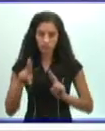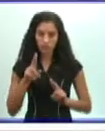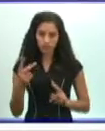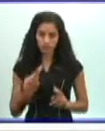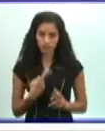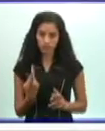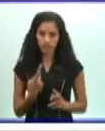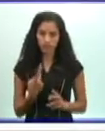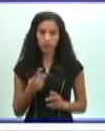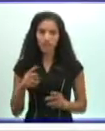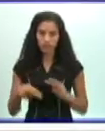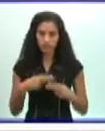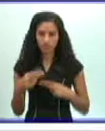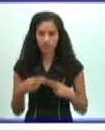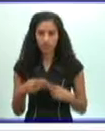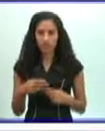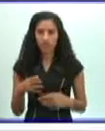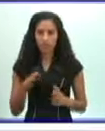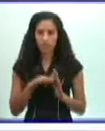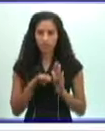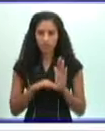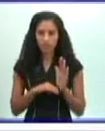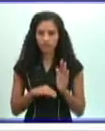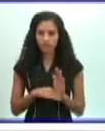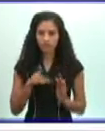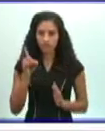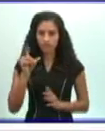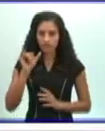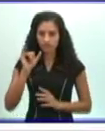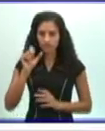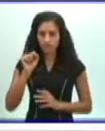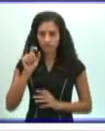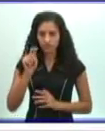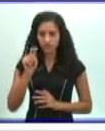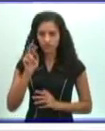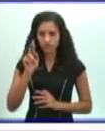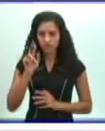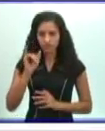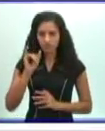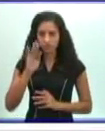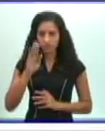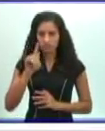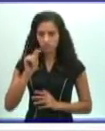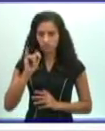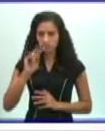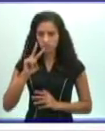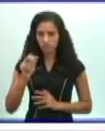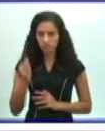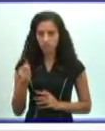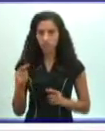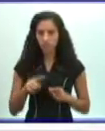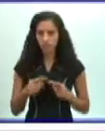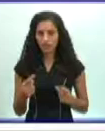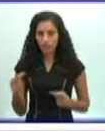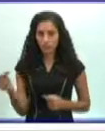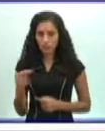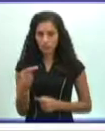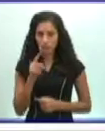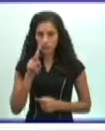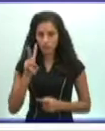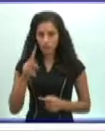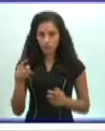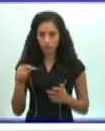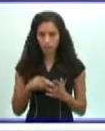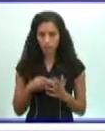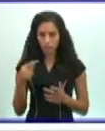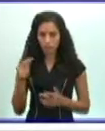que estamos aplicando la propiedad distributiva. Pues menos 12 por menos 5 ya